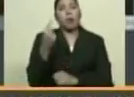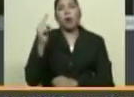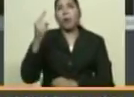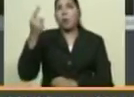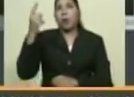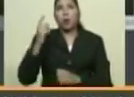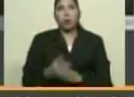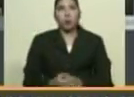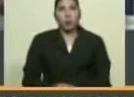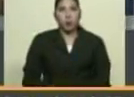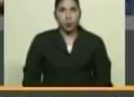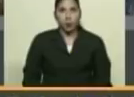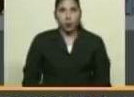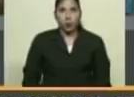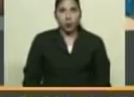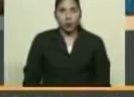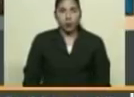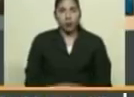instancias.